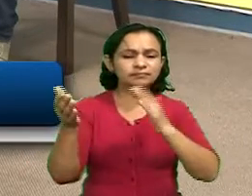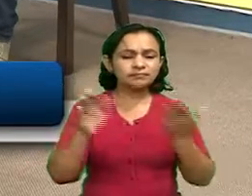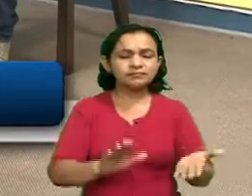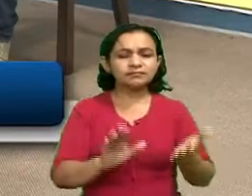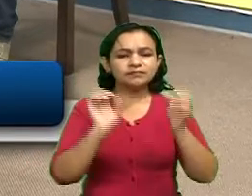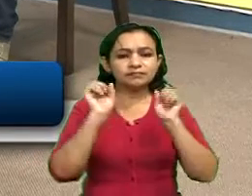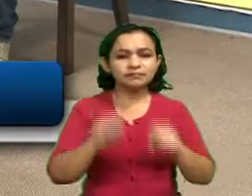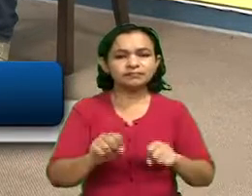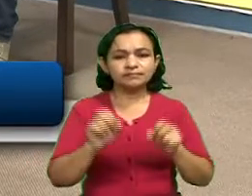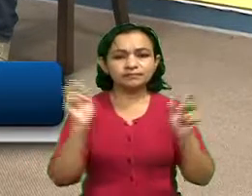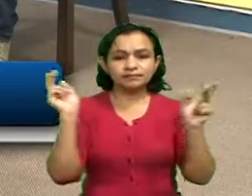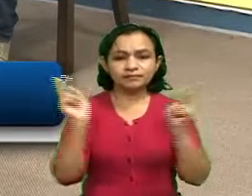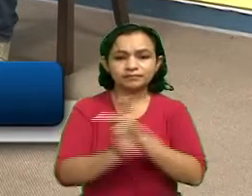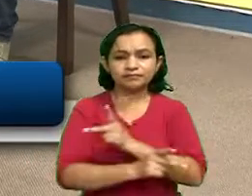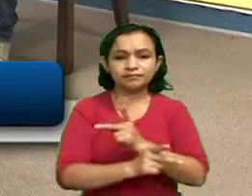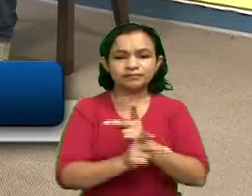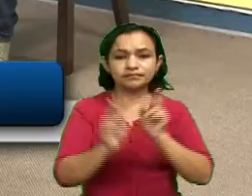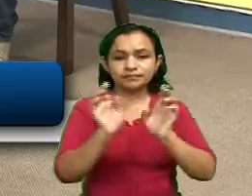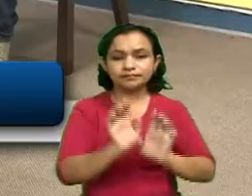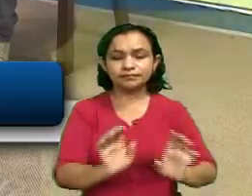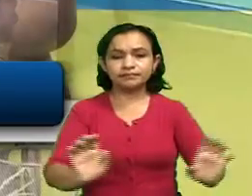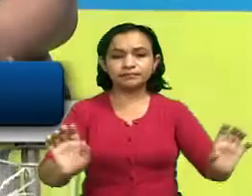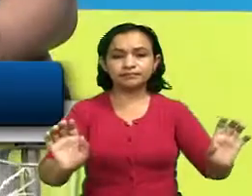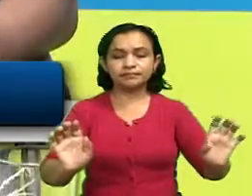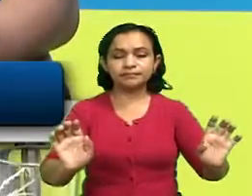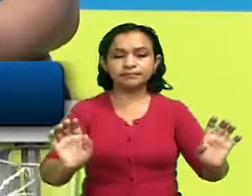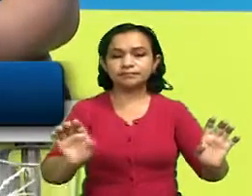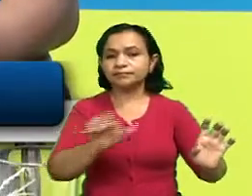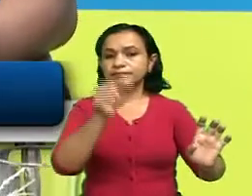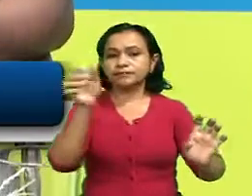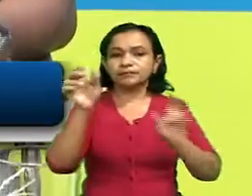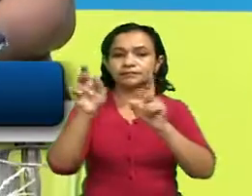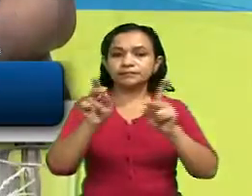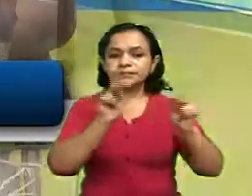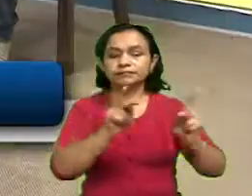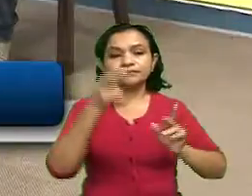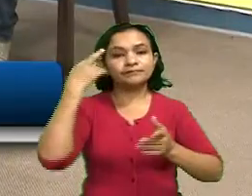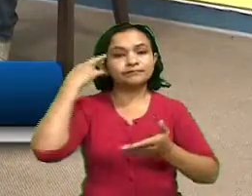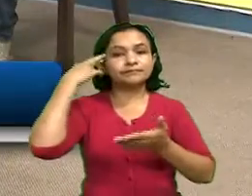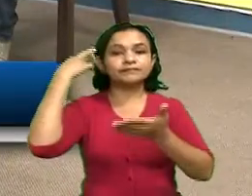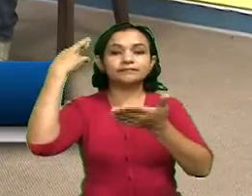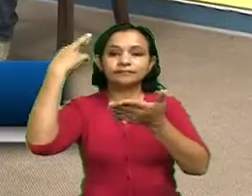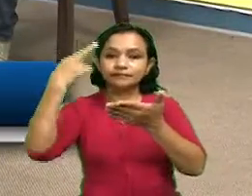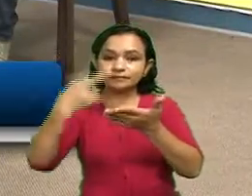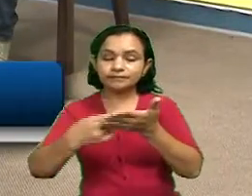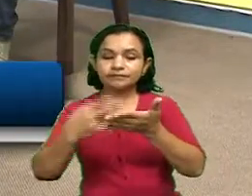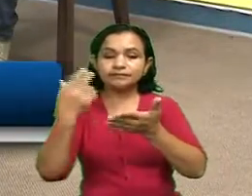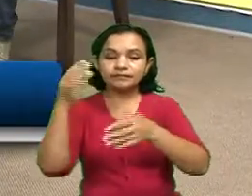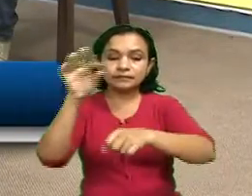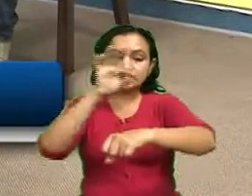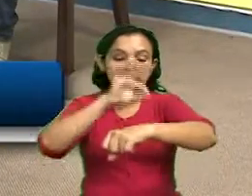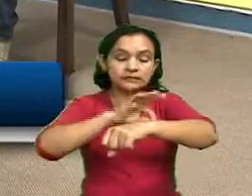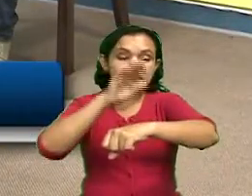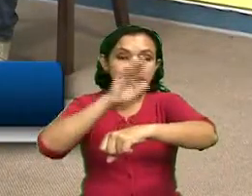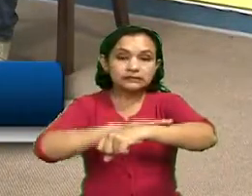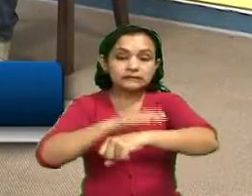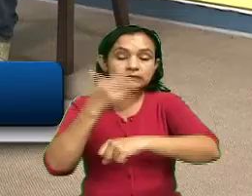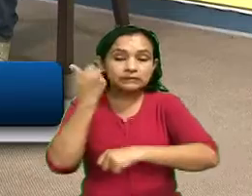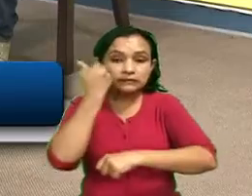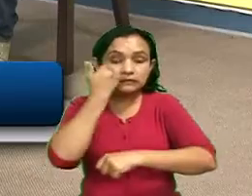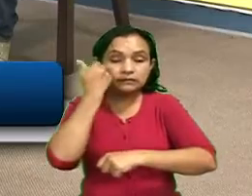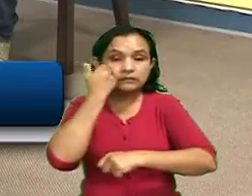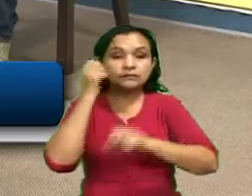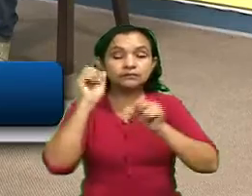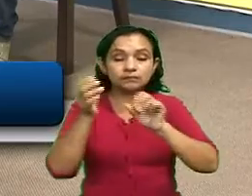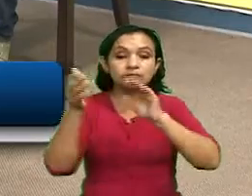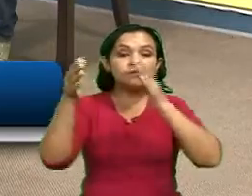para que se vuelva tan mortal en niños y en cualquier humano? Sí, recordar que el dengue es una enfermedad mortal. Nosotros le decimos a la población, el